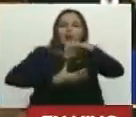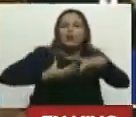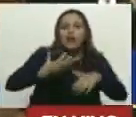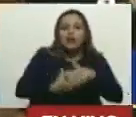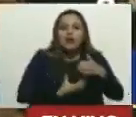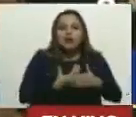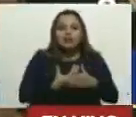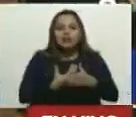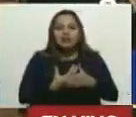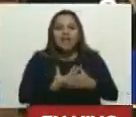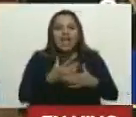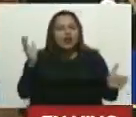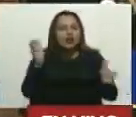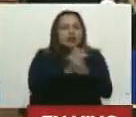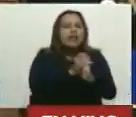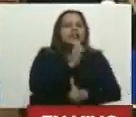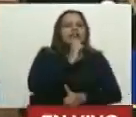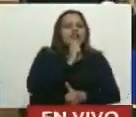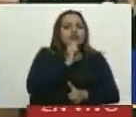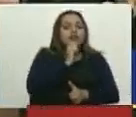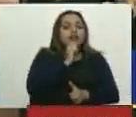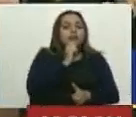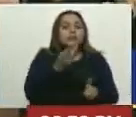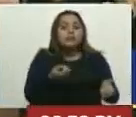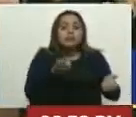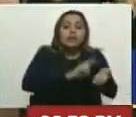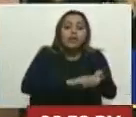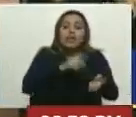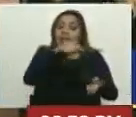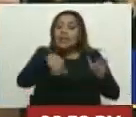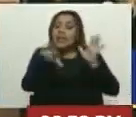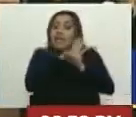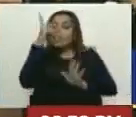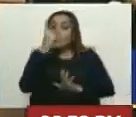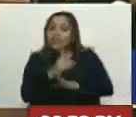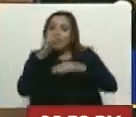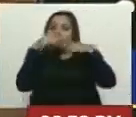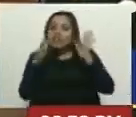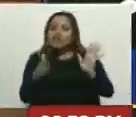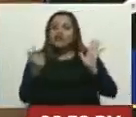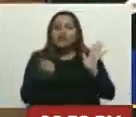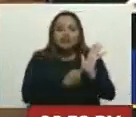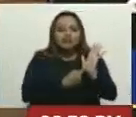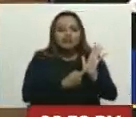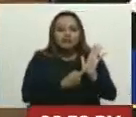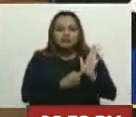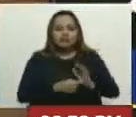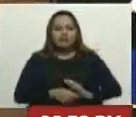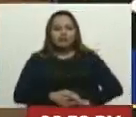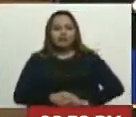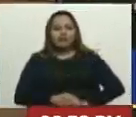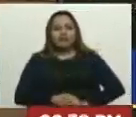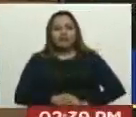los nodos críticos que esta ley debe tener. Entonces,